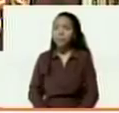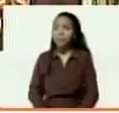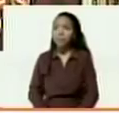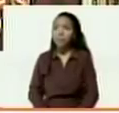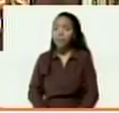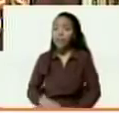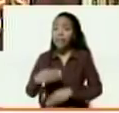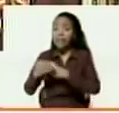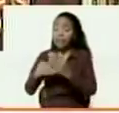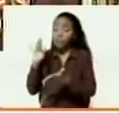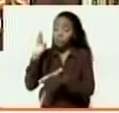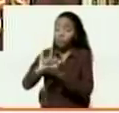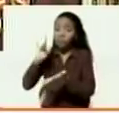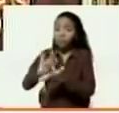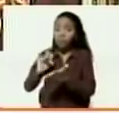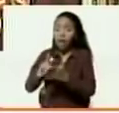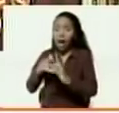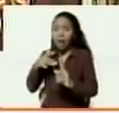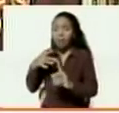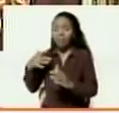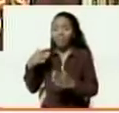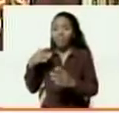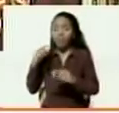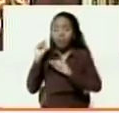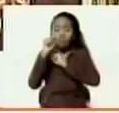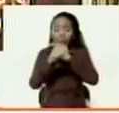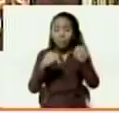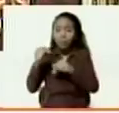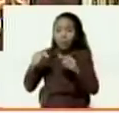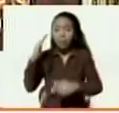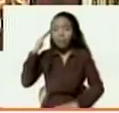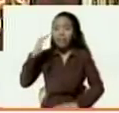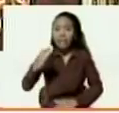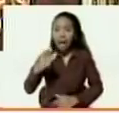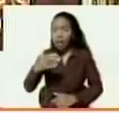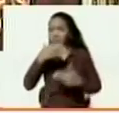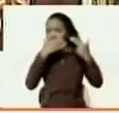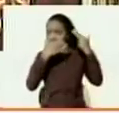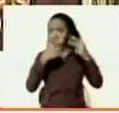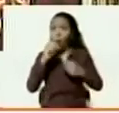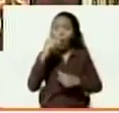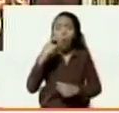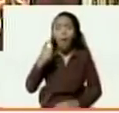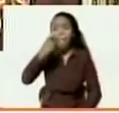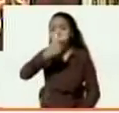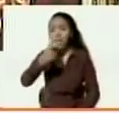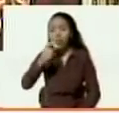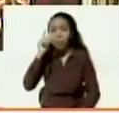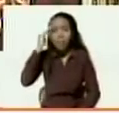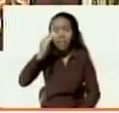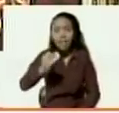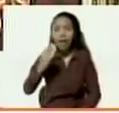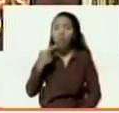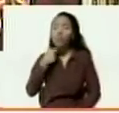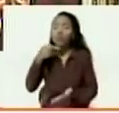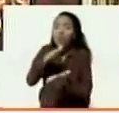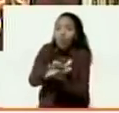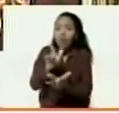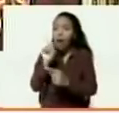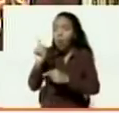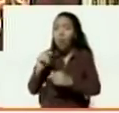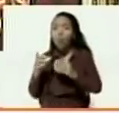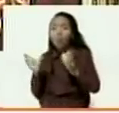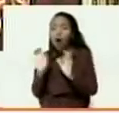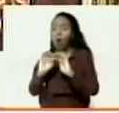de haber participado en un ataque militar terrorista que dejó a un soldado muerto en un cuartel